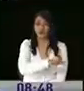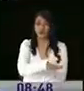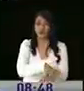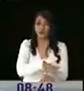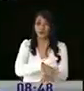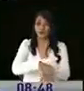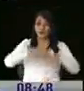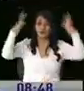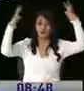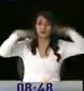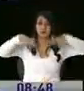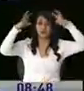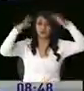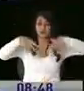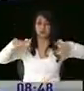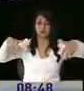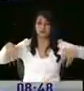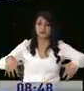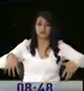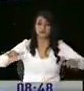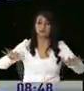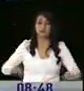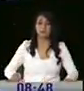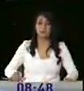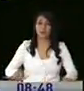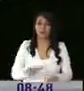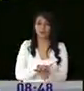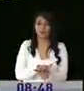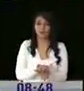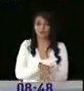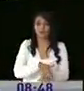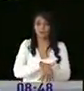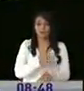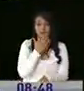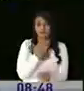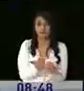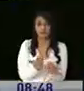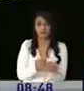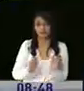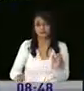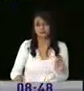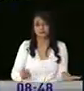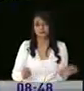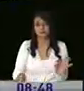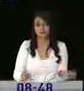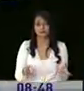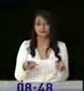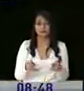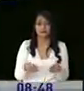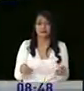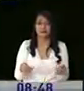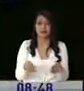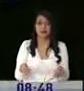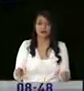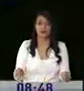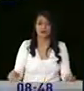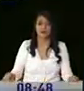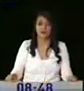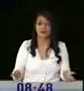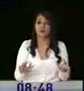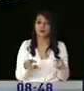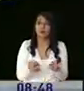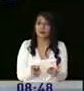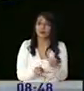aguaceros Fuertes y los tapon entos producto de la basura que está en la calle producto de la tierra que está en la calle y producto de la